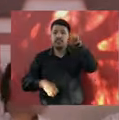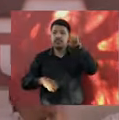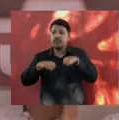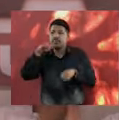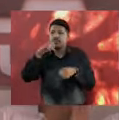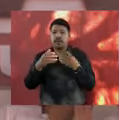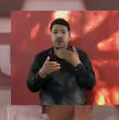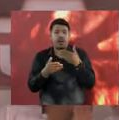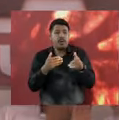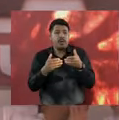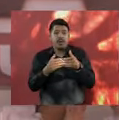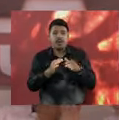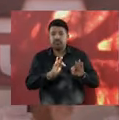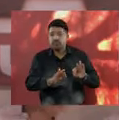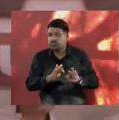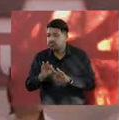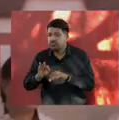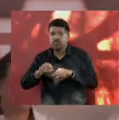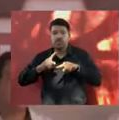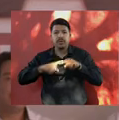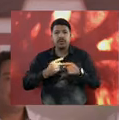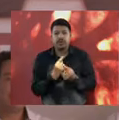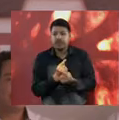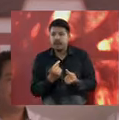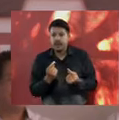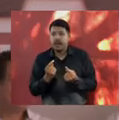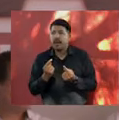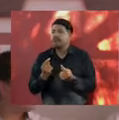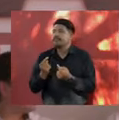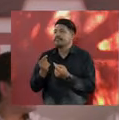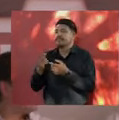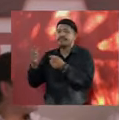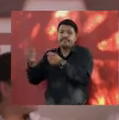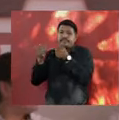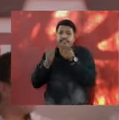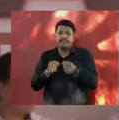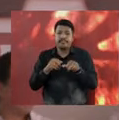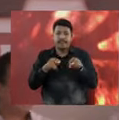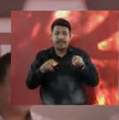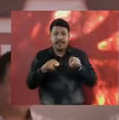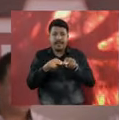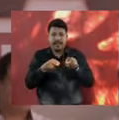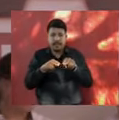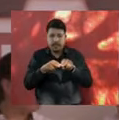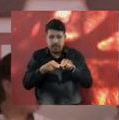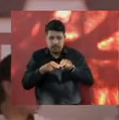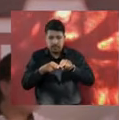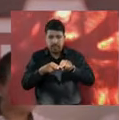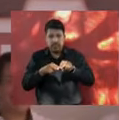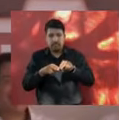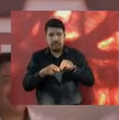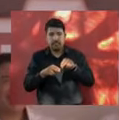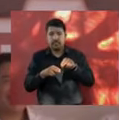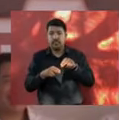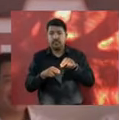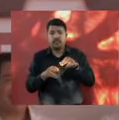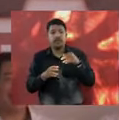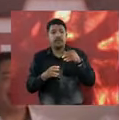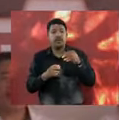cuidamos? A los nietos. ¿Quién reconoce ese trabajo de las mujeres?